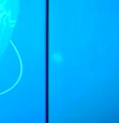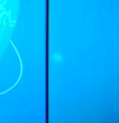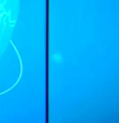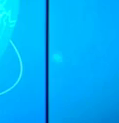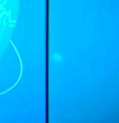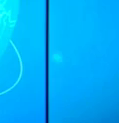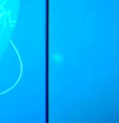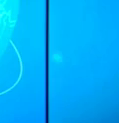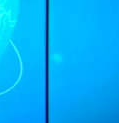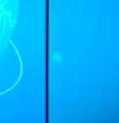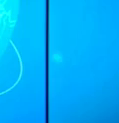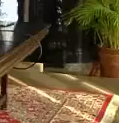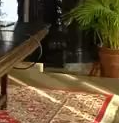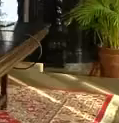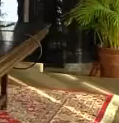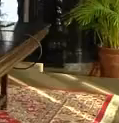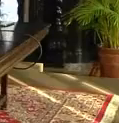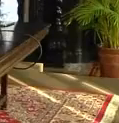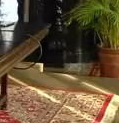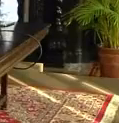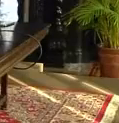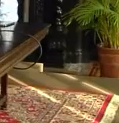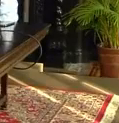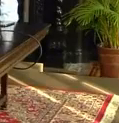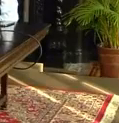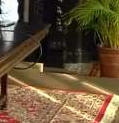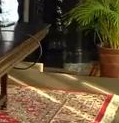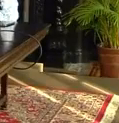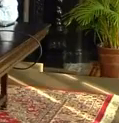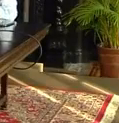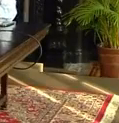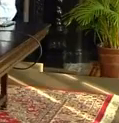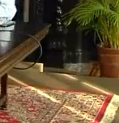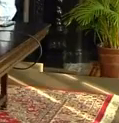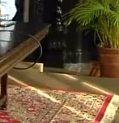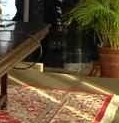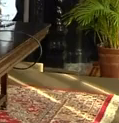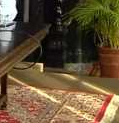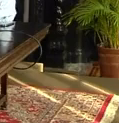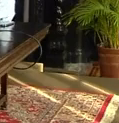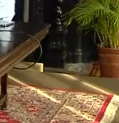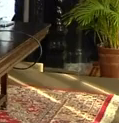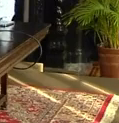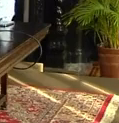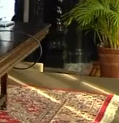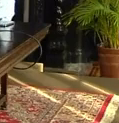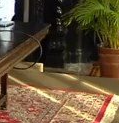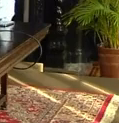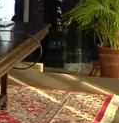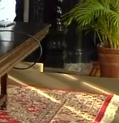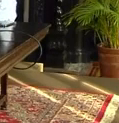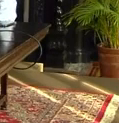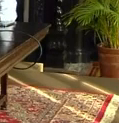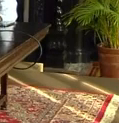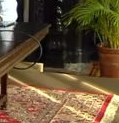Adelante, Miguel, cuéntanos. Como bien se ha indicado, me acompañan tanto el ministro del Interior como el ministro de